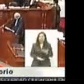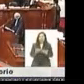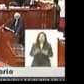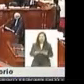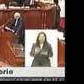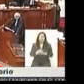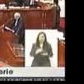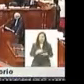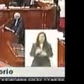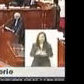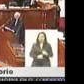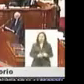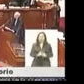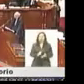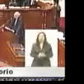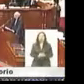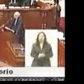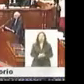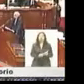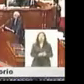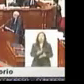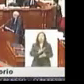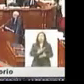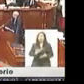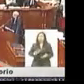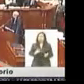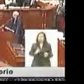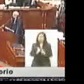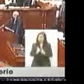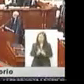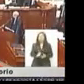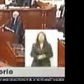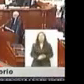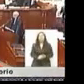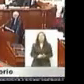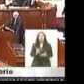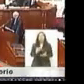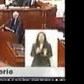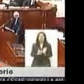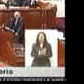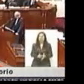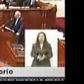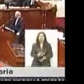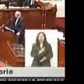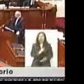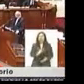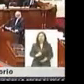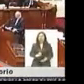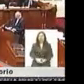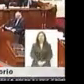los contratos internacionales y compras de gobierno a gobierno, con el propósito de eludir la Ley de Contrataciones del Estado.